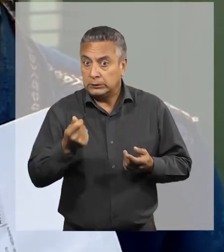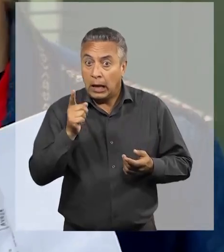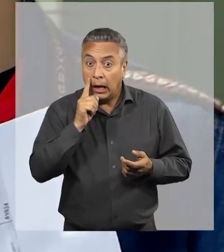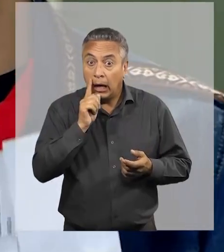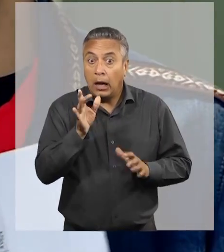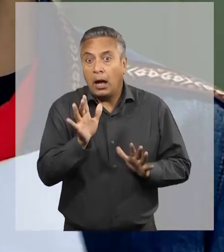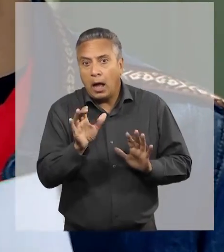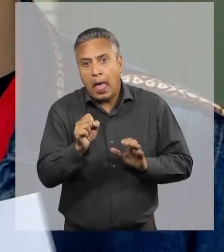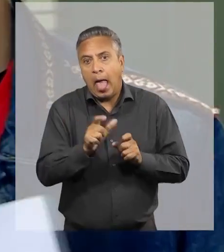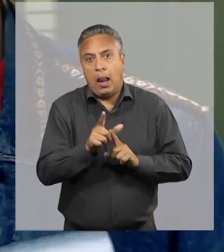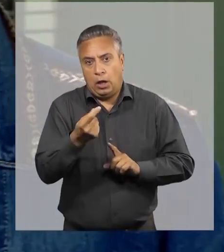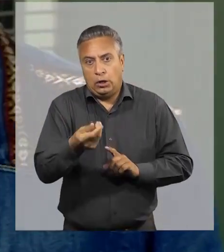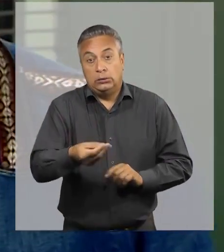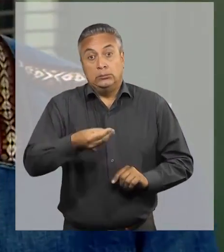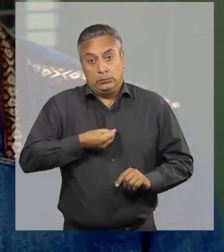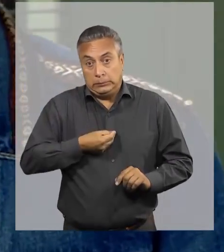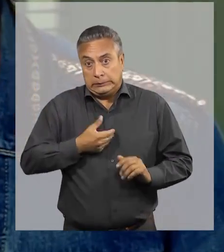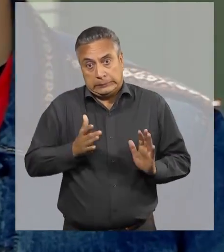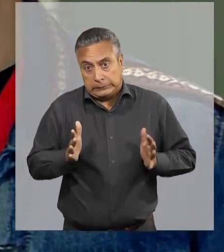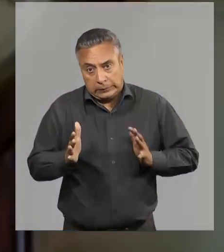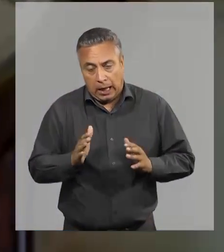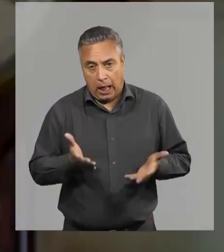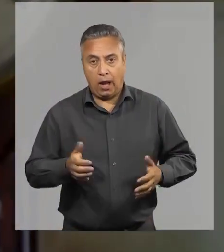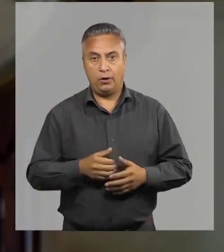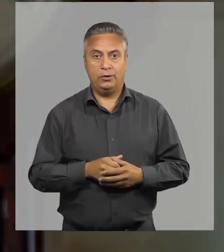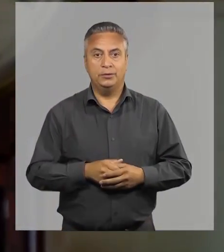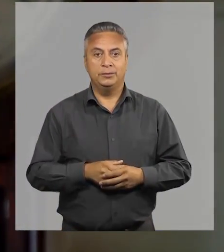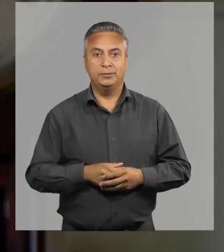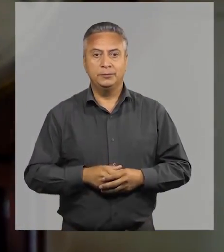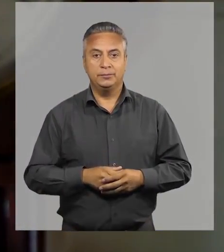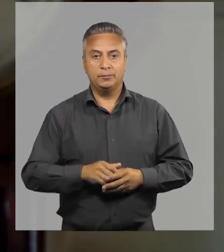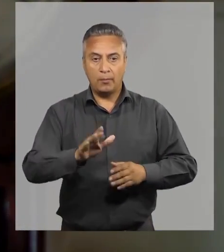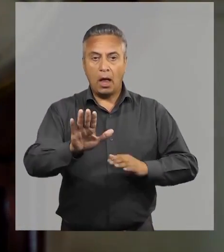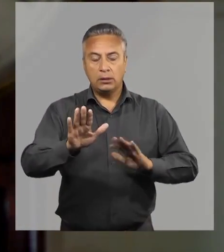No me quiero ir así. Quiero ver si rescato algo. Claro.